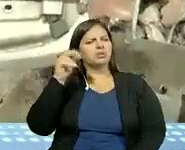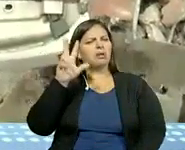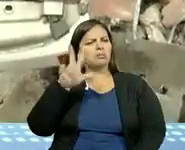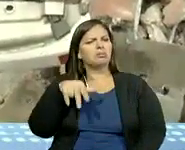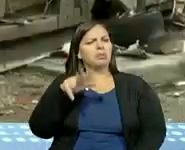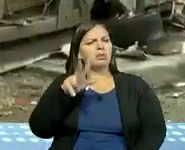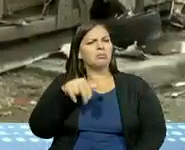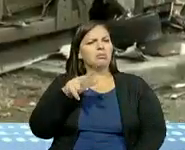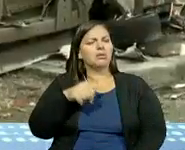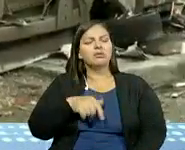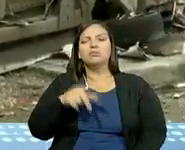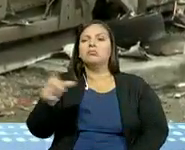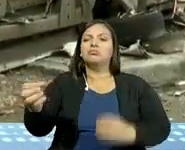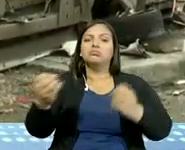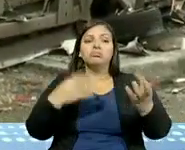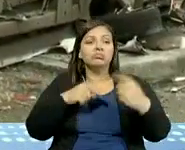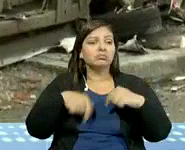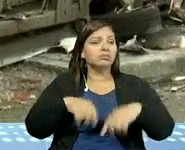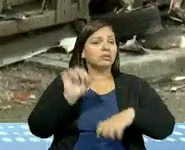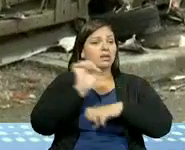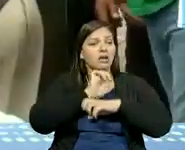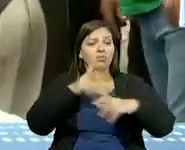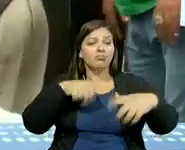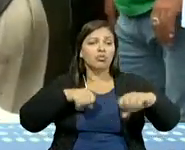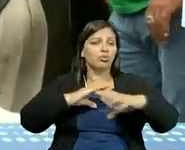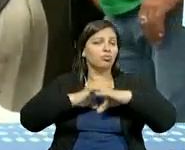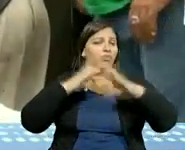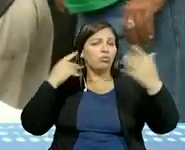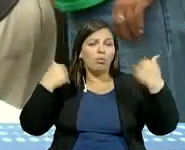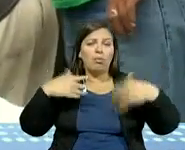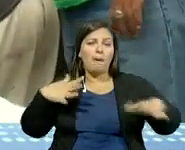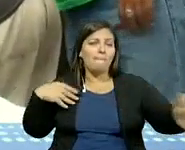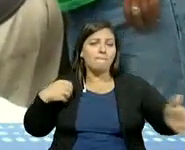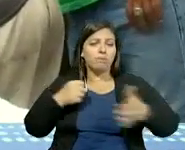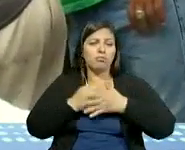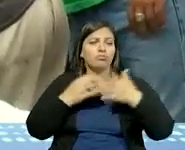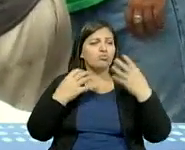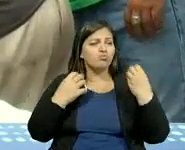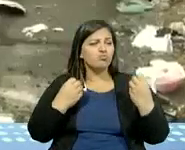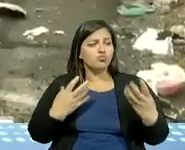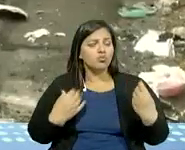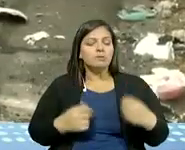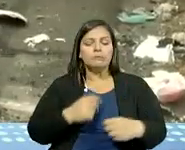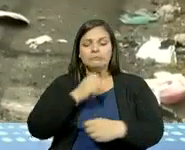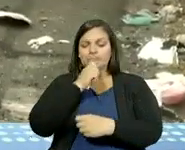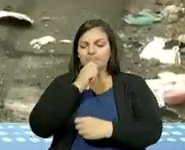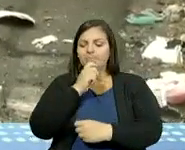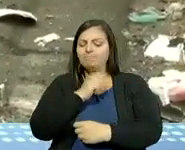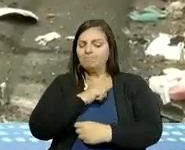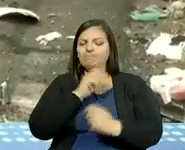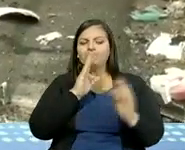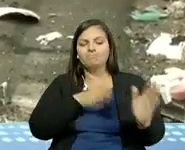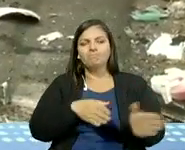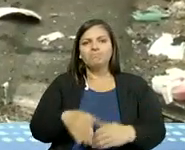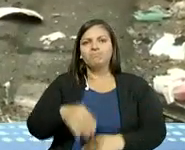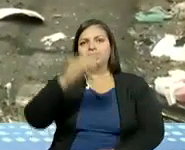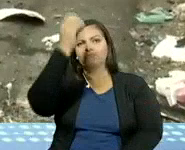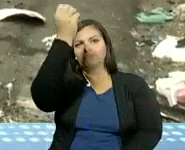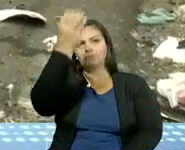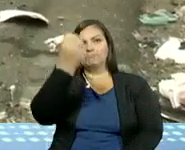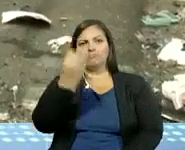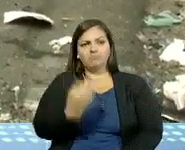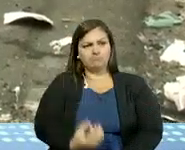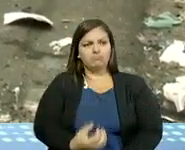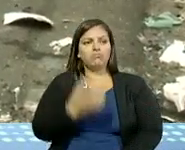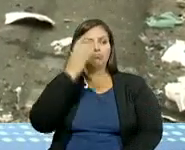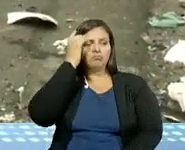cambió todas las señales verticales. Pusimos pares, inclusive pares de volumen más elevado para que el conductor lo vea. Y sin embargo, a pesar de